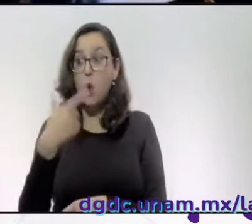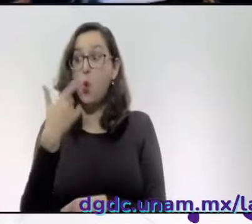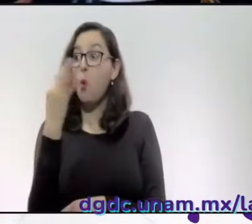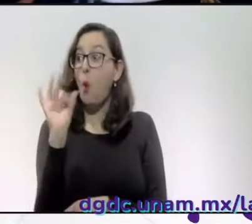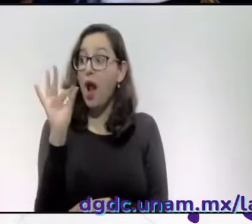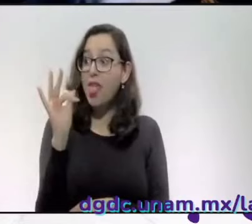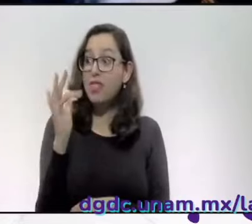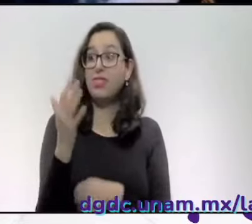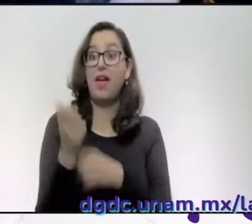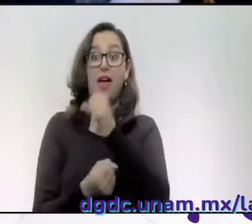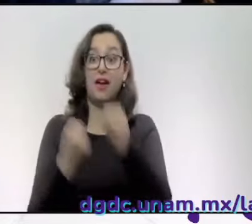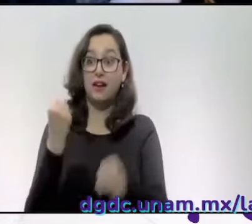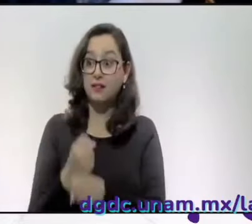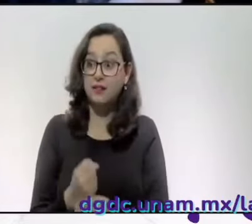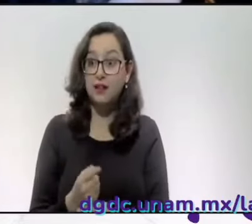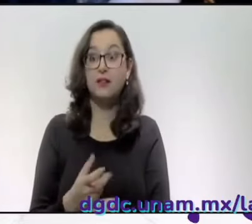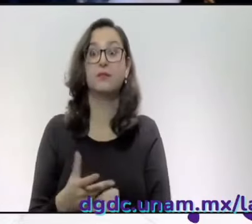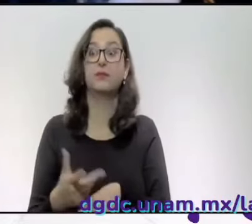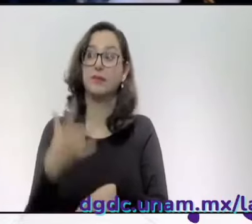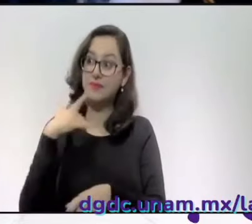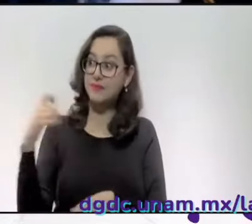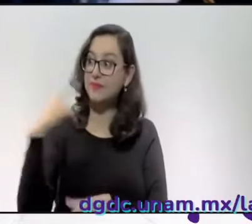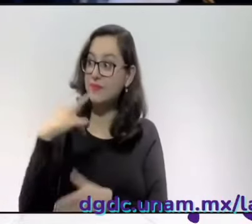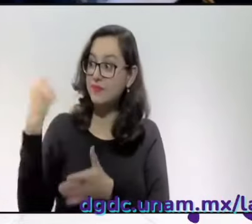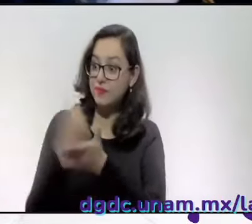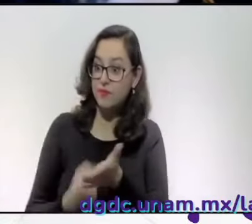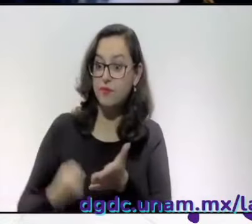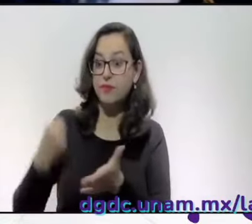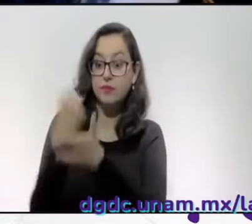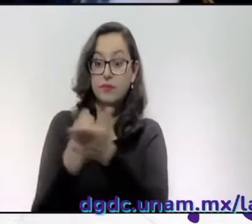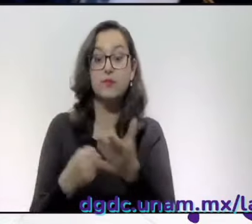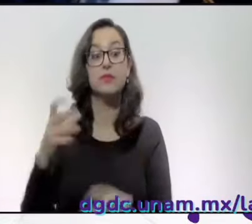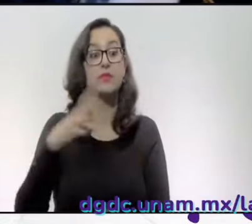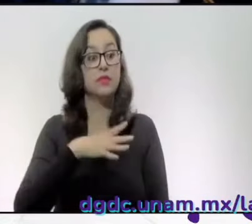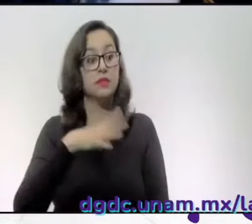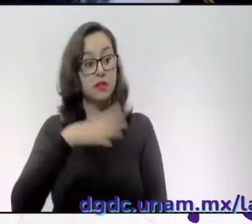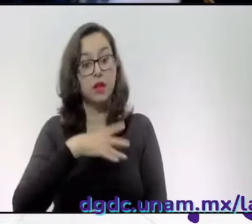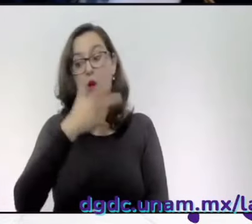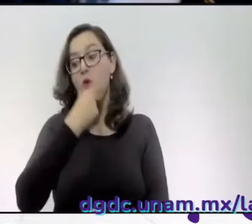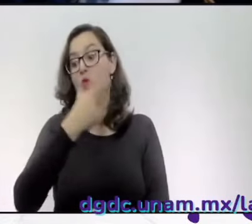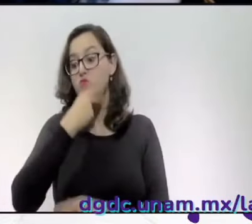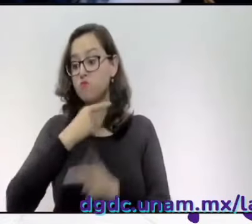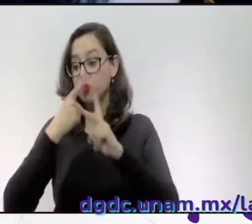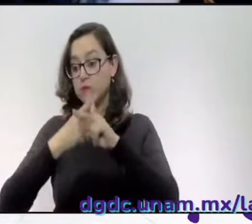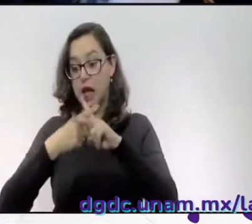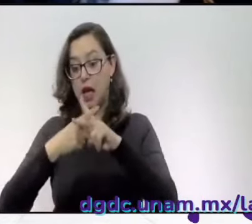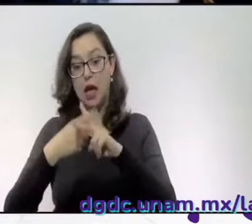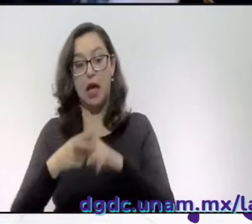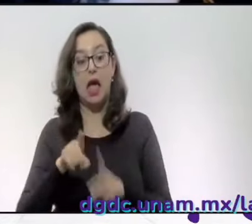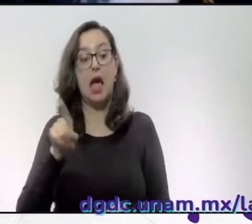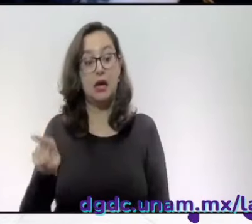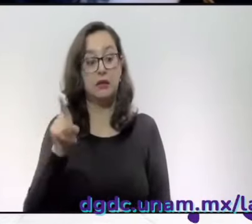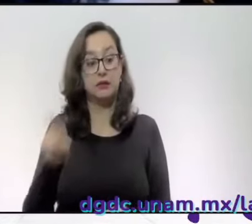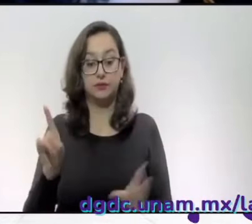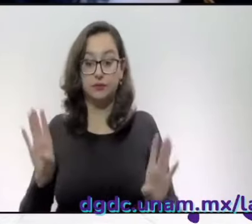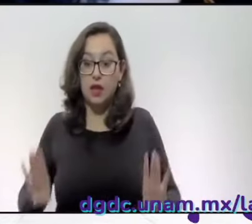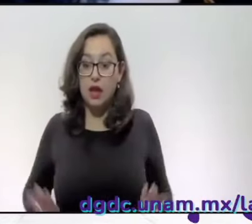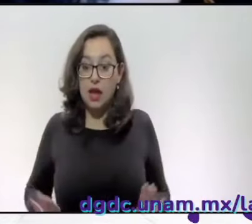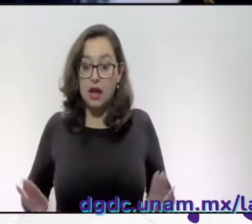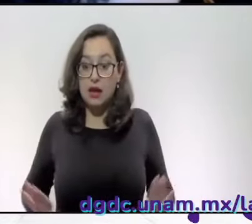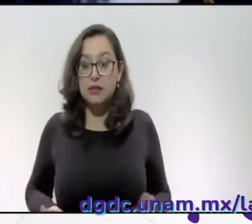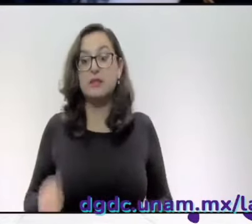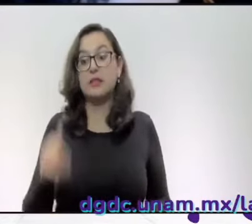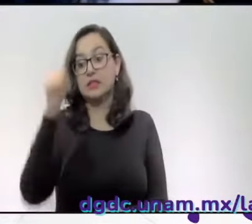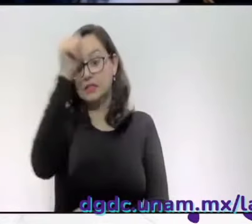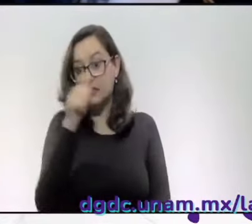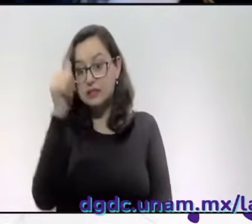un matemático y cosmólogo belga que tenía la particularidad de ser además sacerdote,